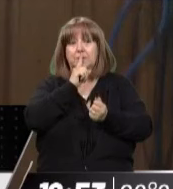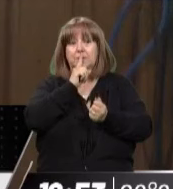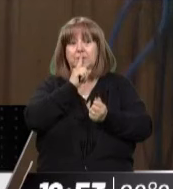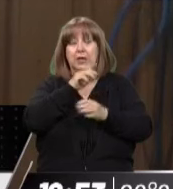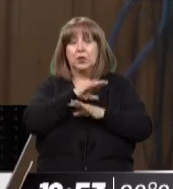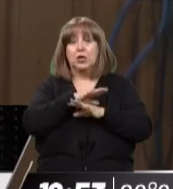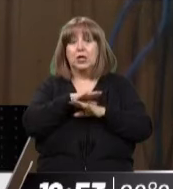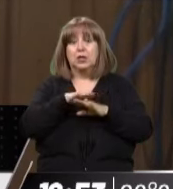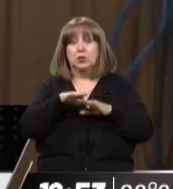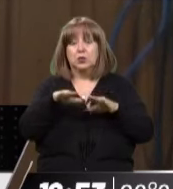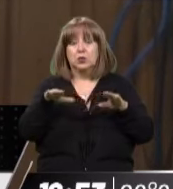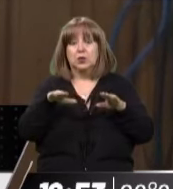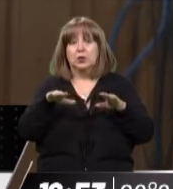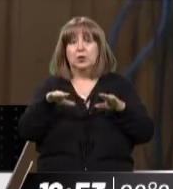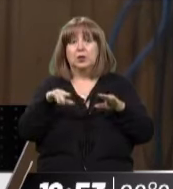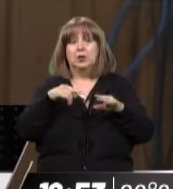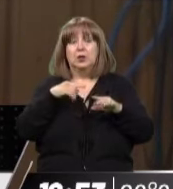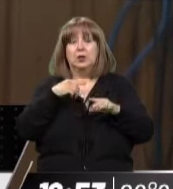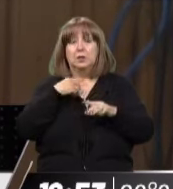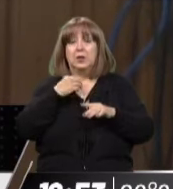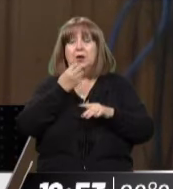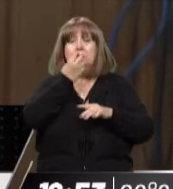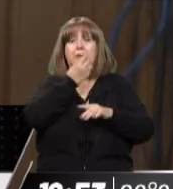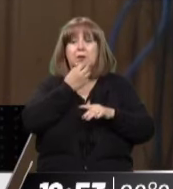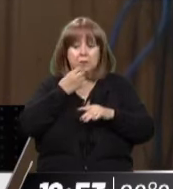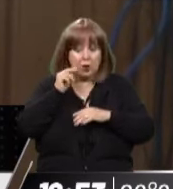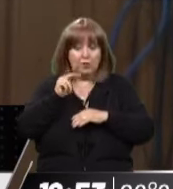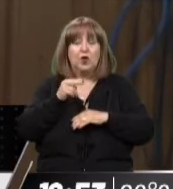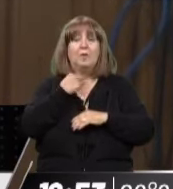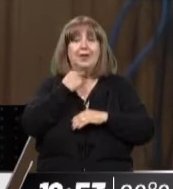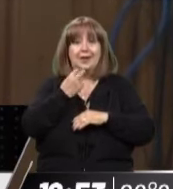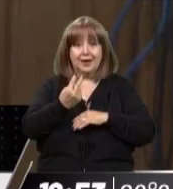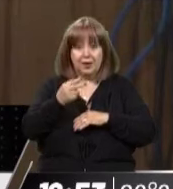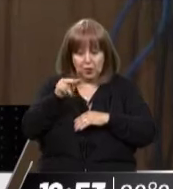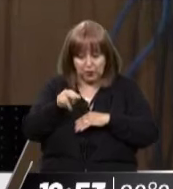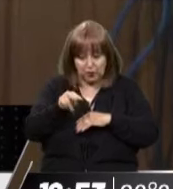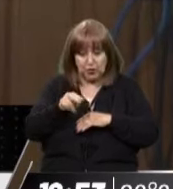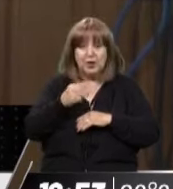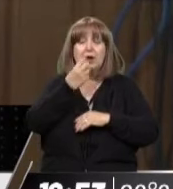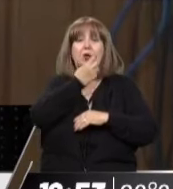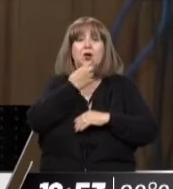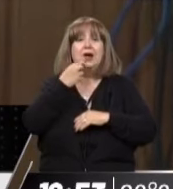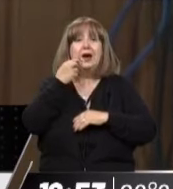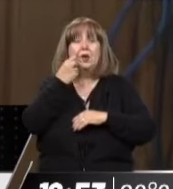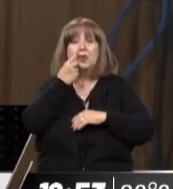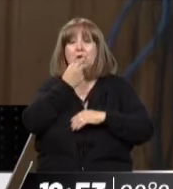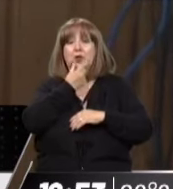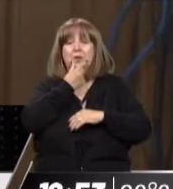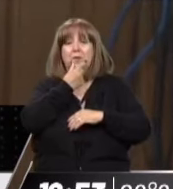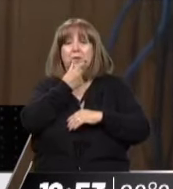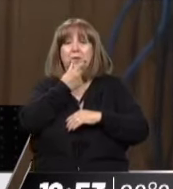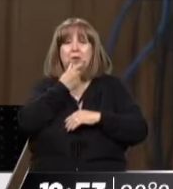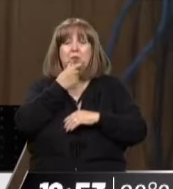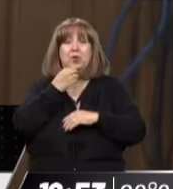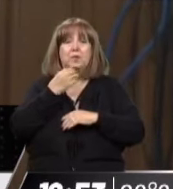mi hija menor empezó a gritar que tenía los labios morados y entonces lo dan vuelta y le